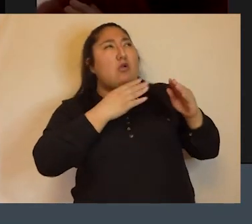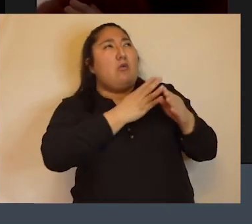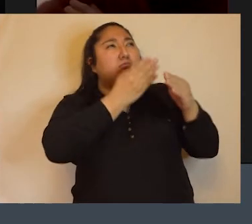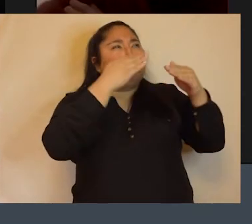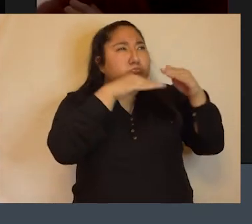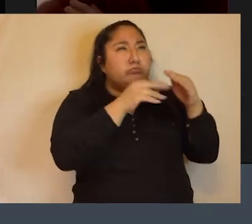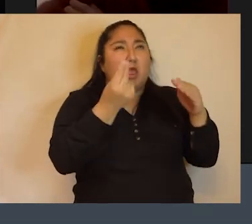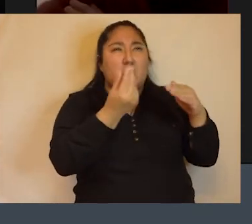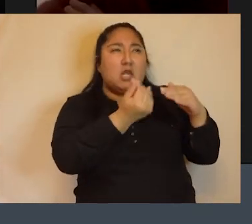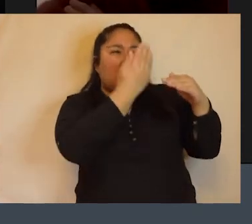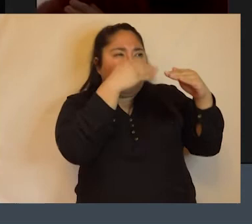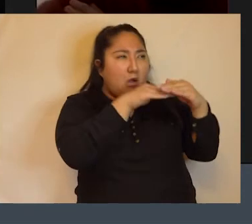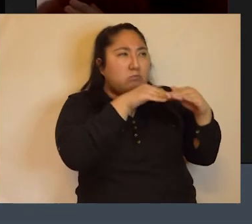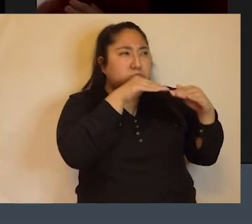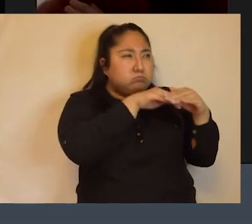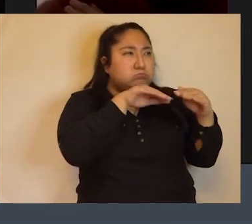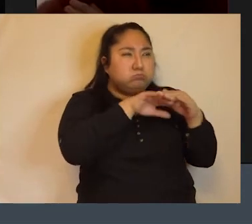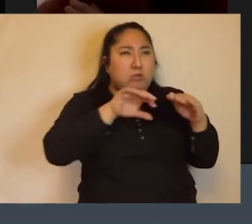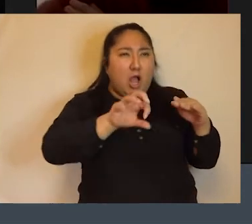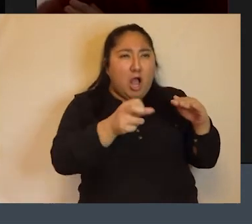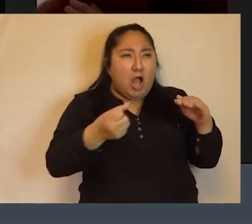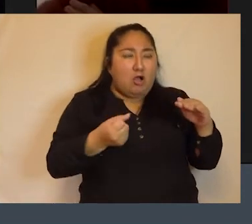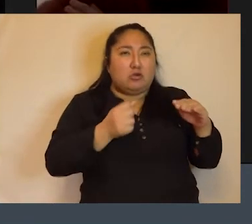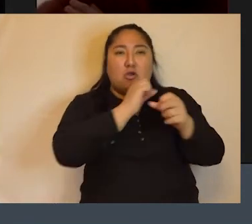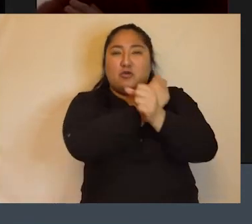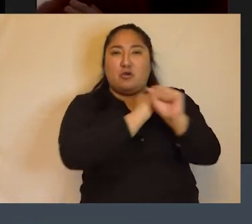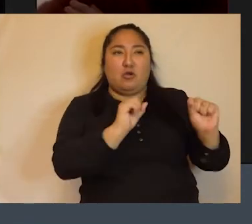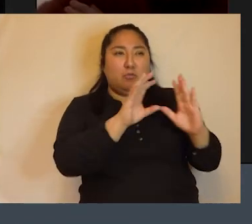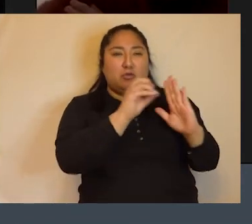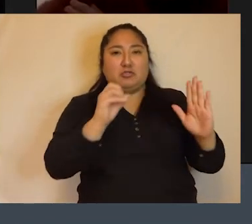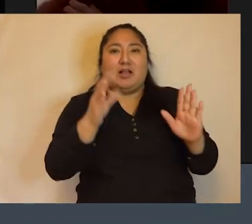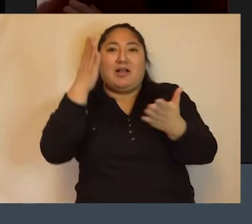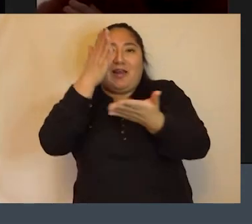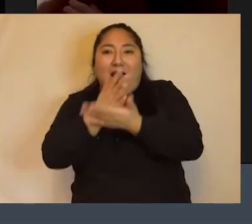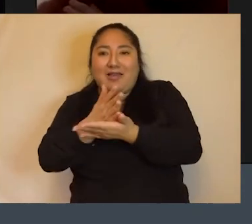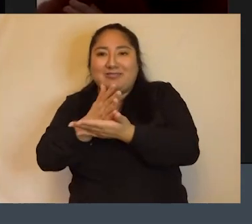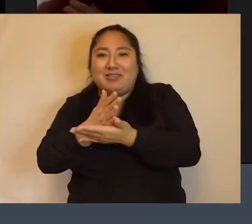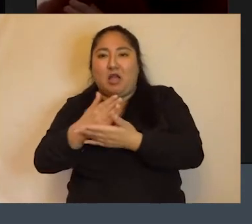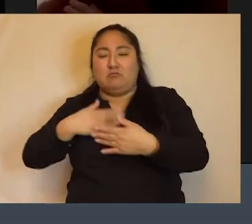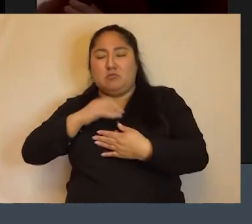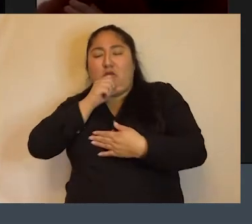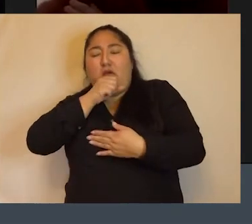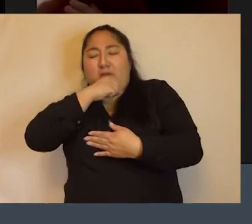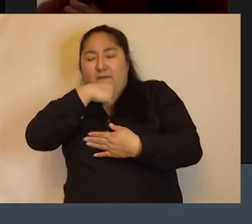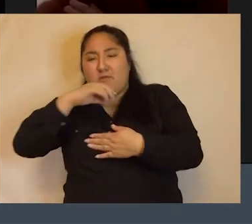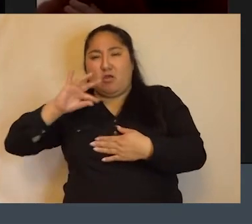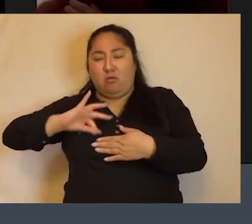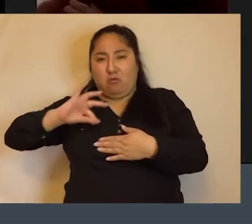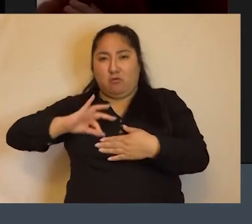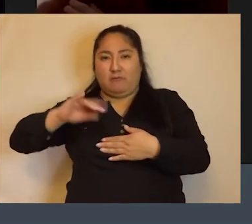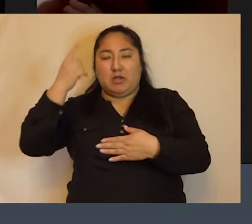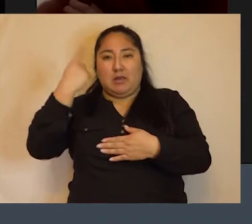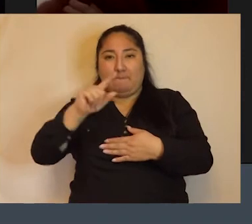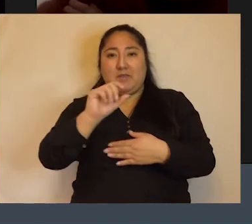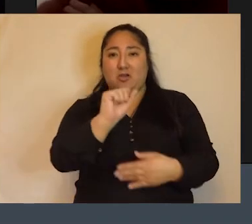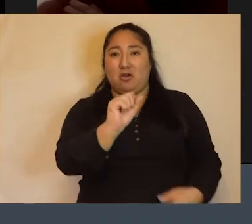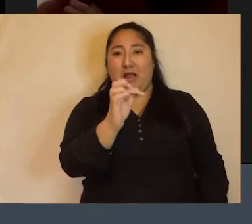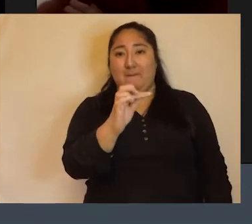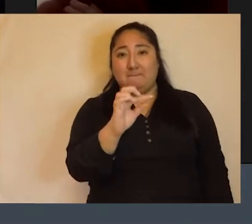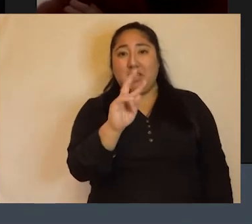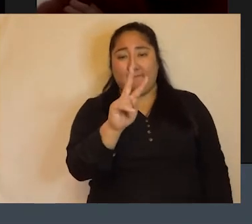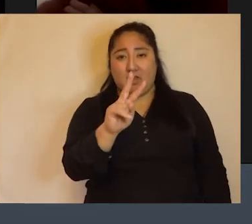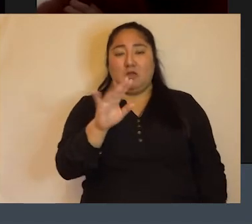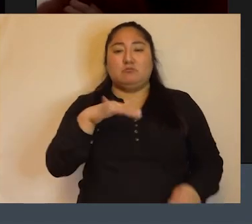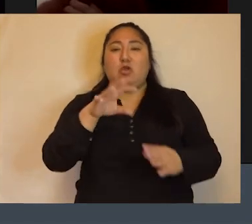el ahorro que hagan, si lo meten en la cuenta de la AFP, no lo van a poder sacar hasta que se jubilen. Si lo ponen en una APB, salir de